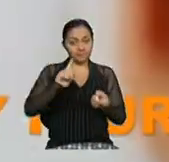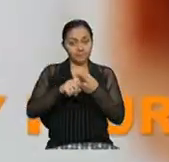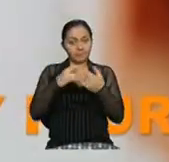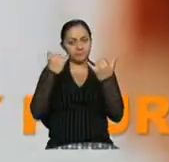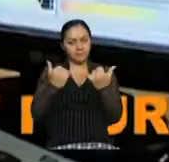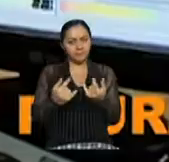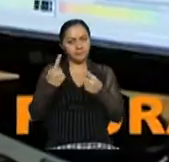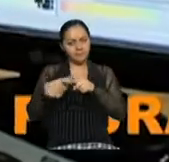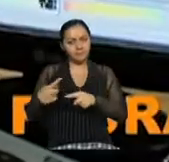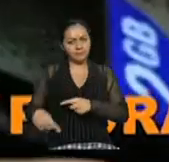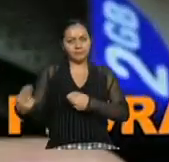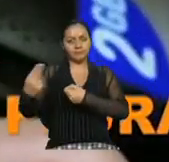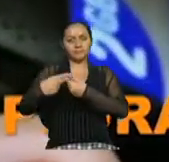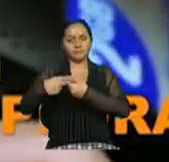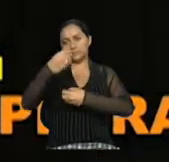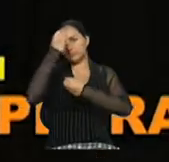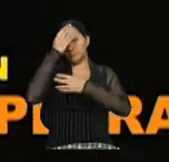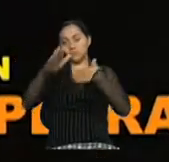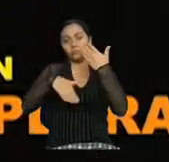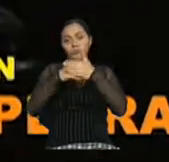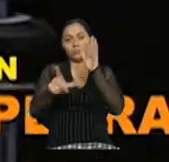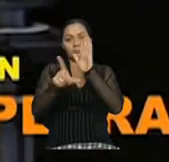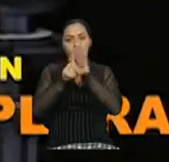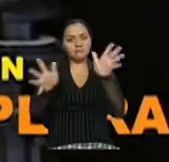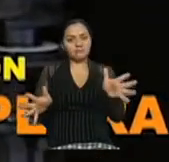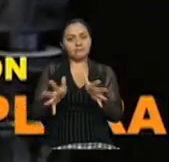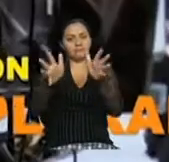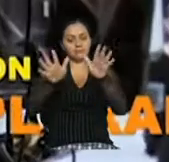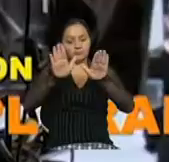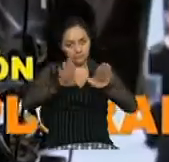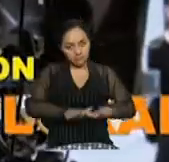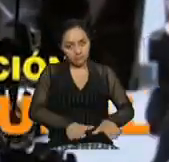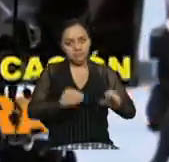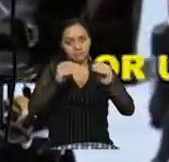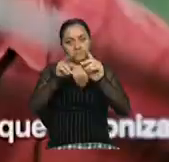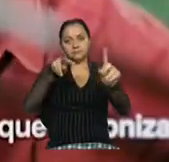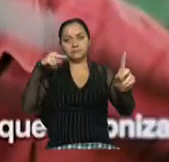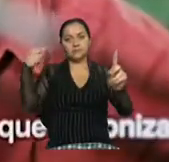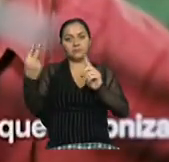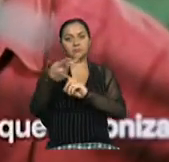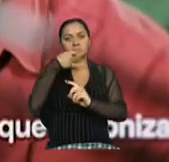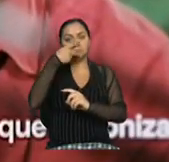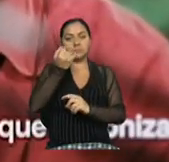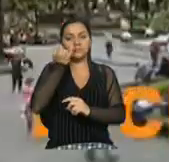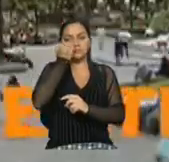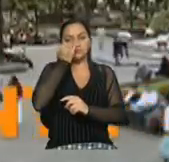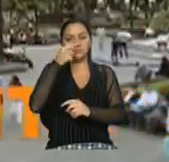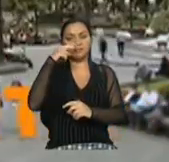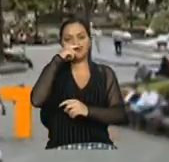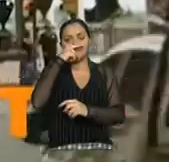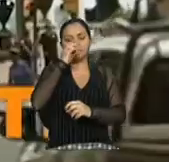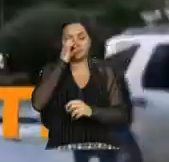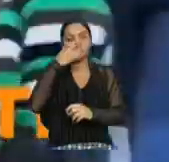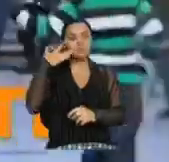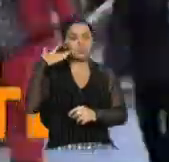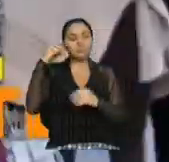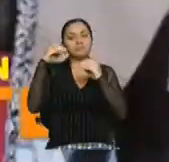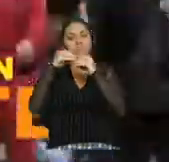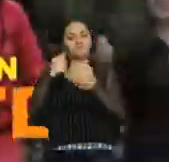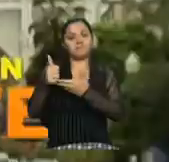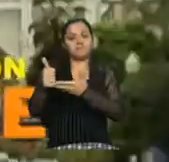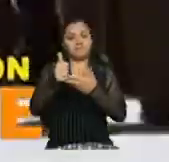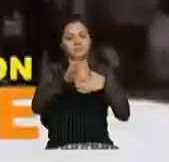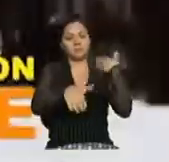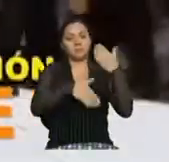varios participantes informaron que la ley fomentó la cultura local y la cosmovisión de los pueblos amazónicos, entre otros beneficios